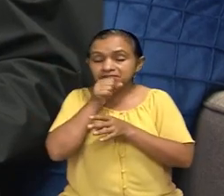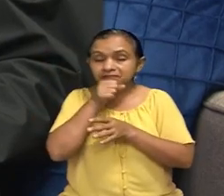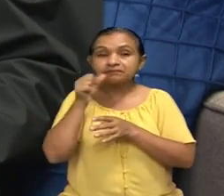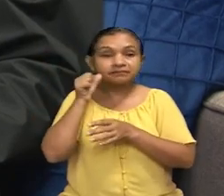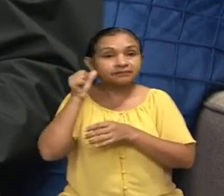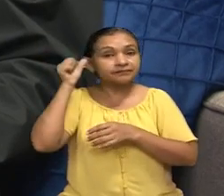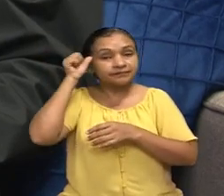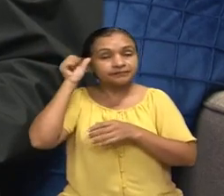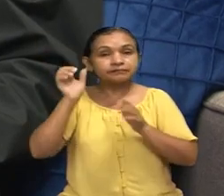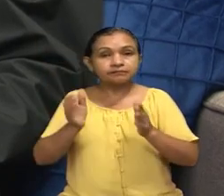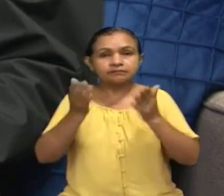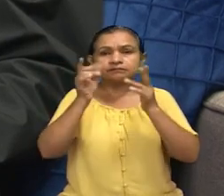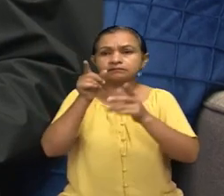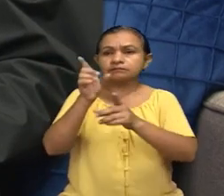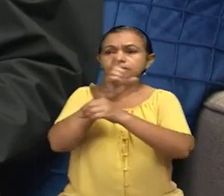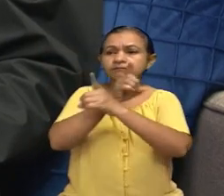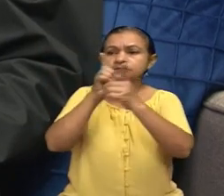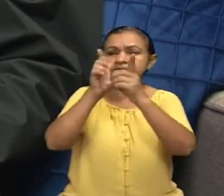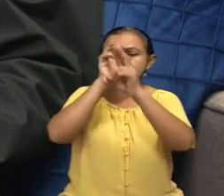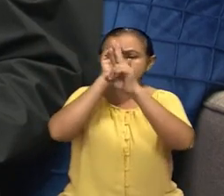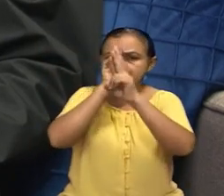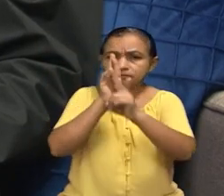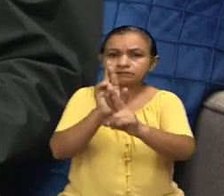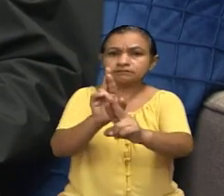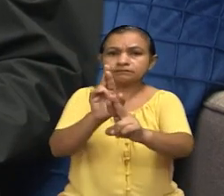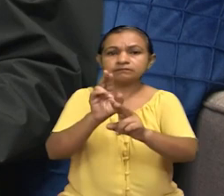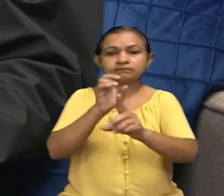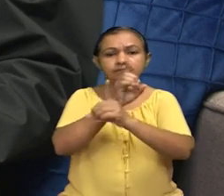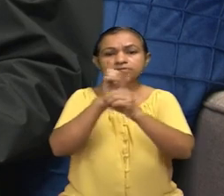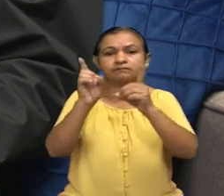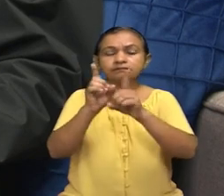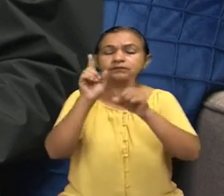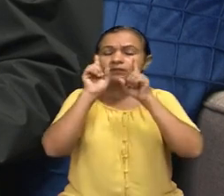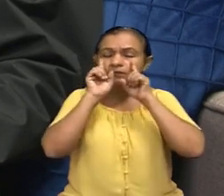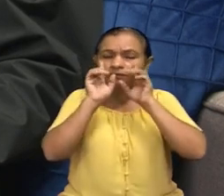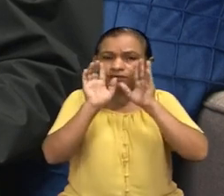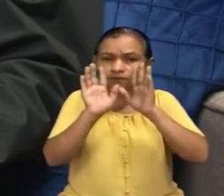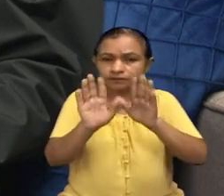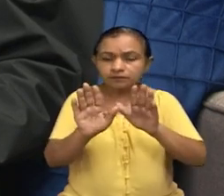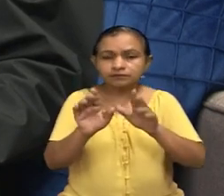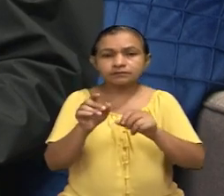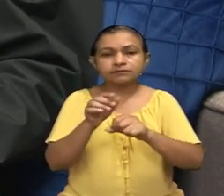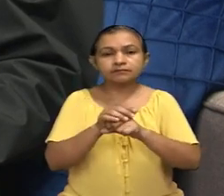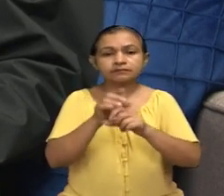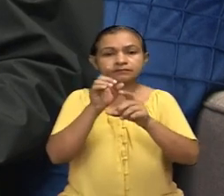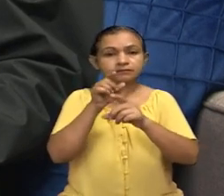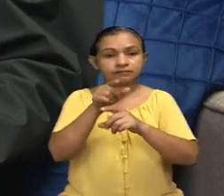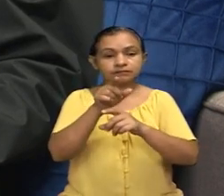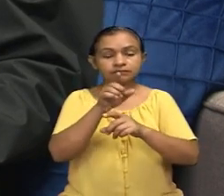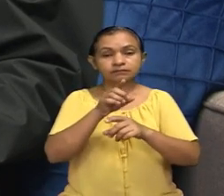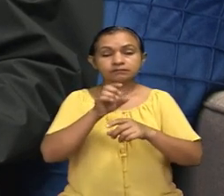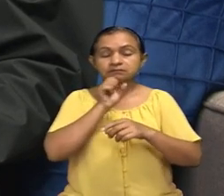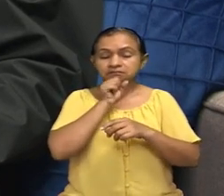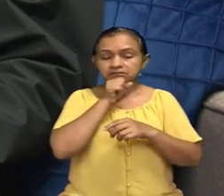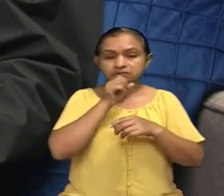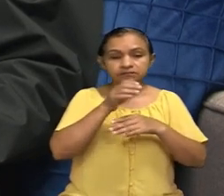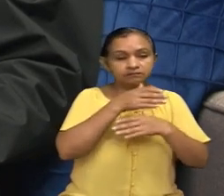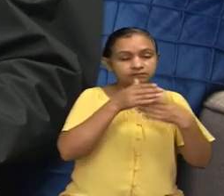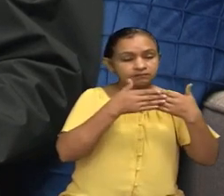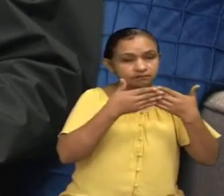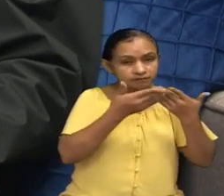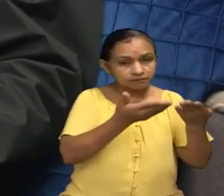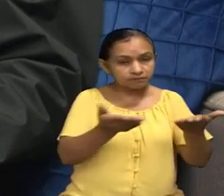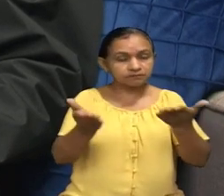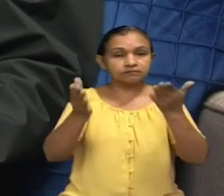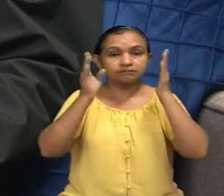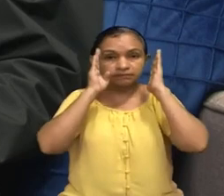quienes les debemos respeto, a quienes les debemos consideración, a quienes deben de recibir un trato